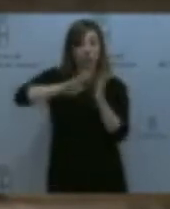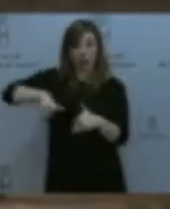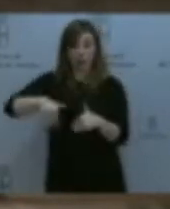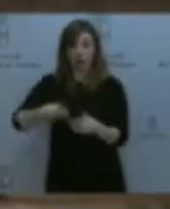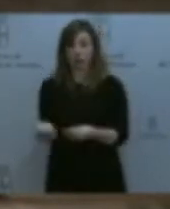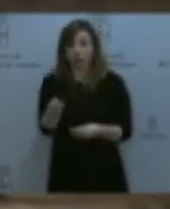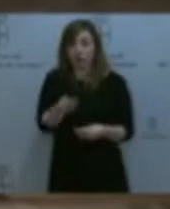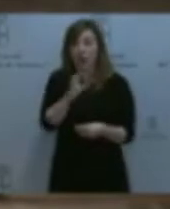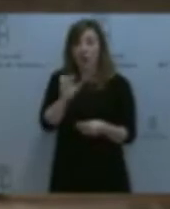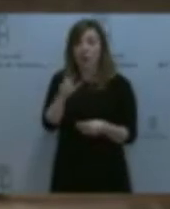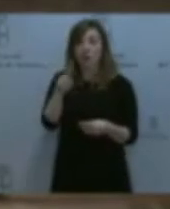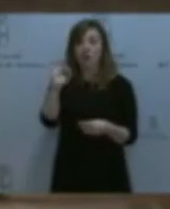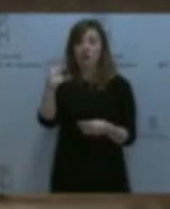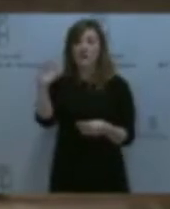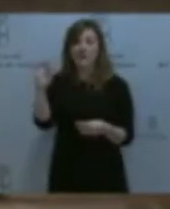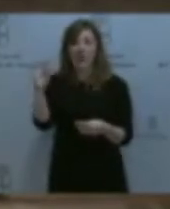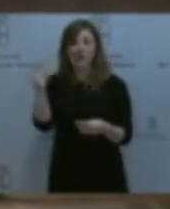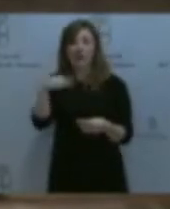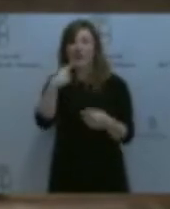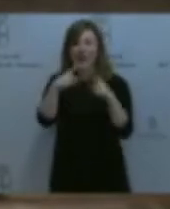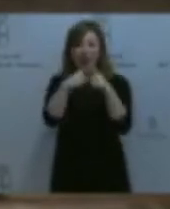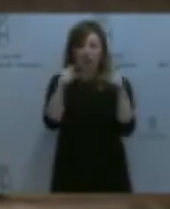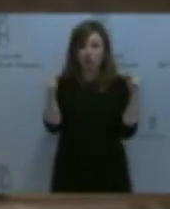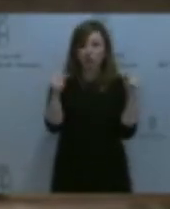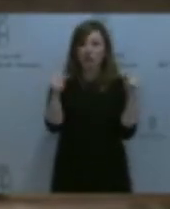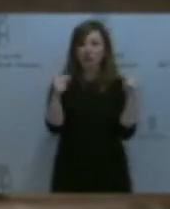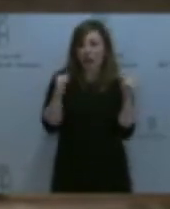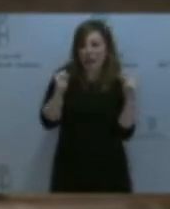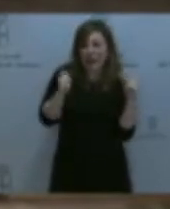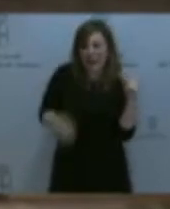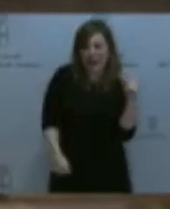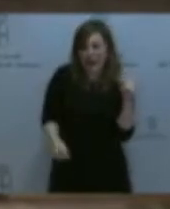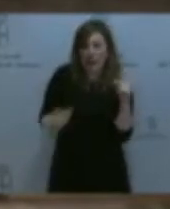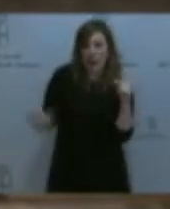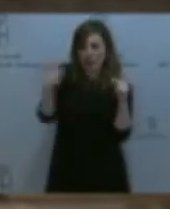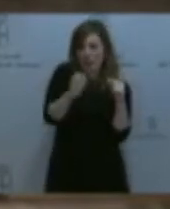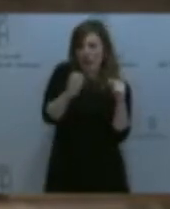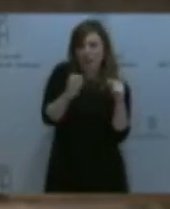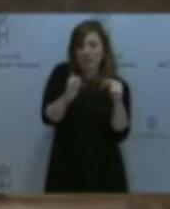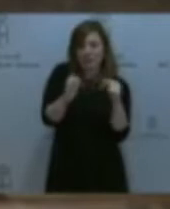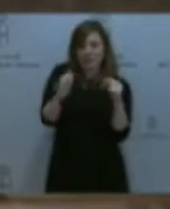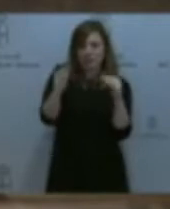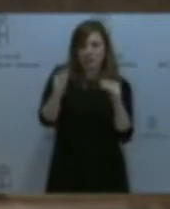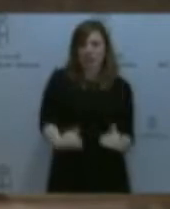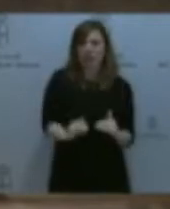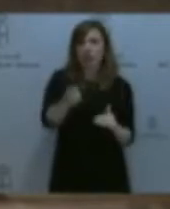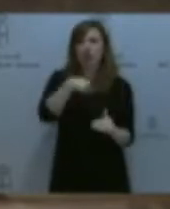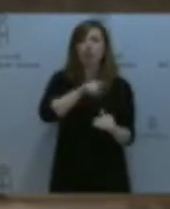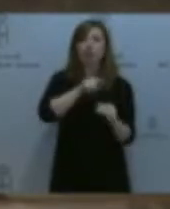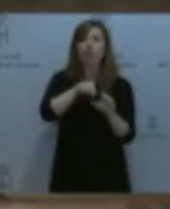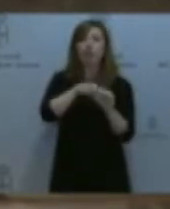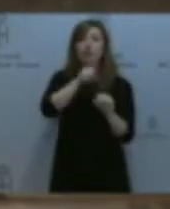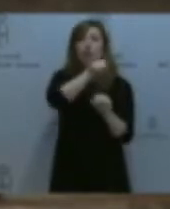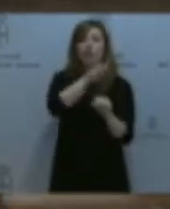Eurostat dicen que Asturias cada vez se aleja más de la media de riqueza europea. Hemos pasado del puesto 143